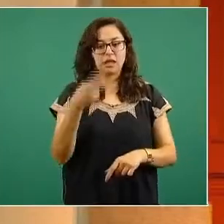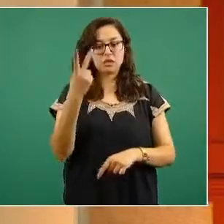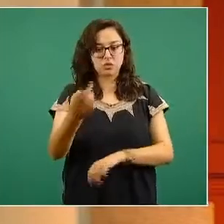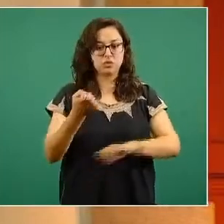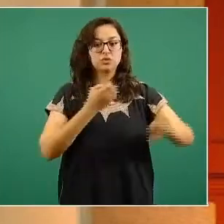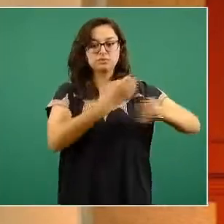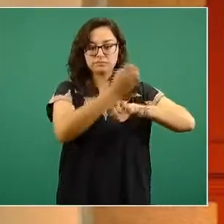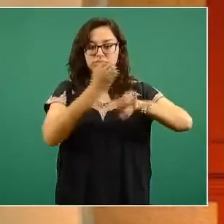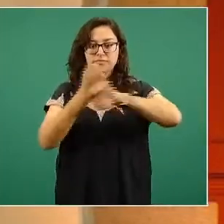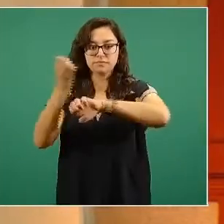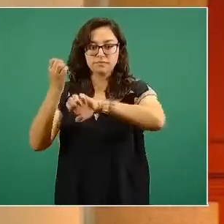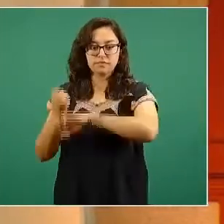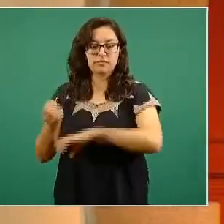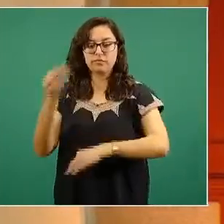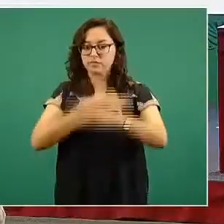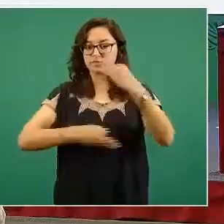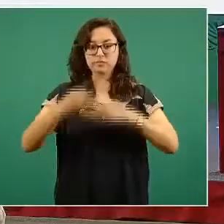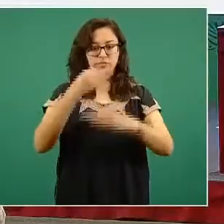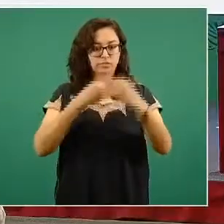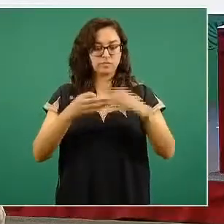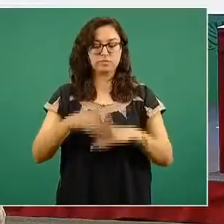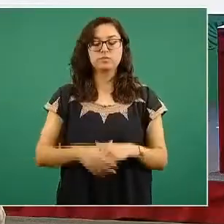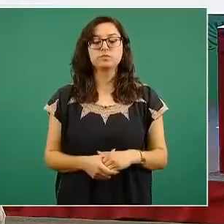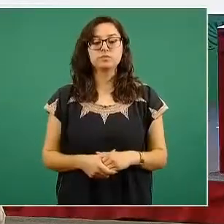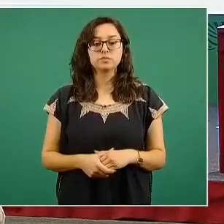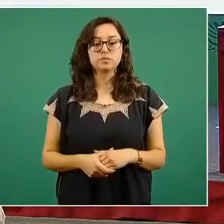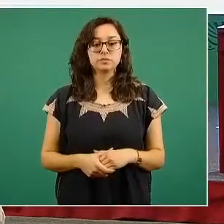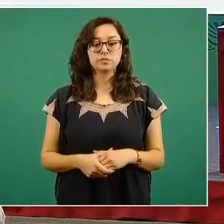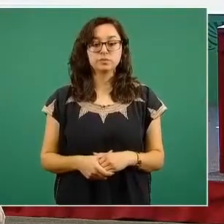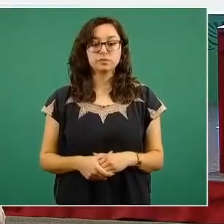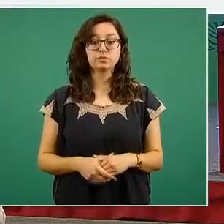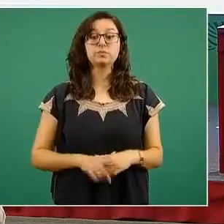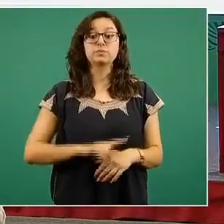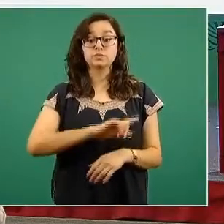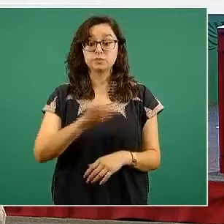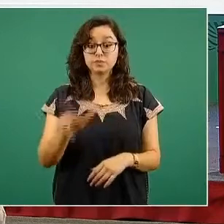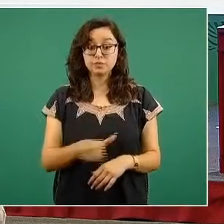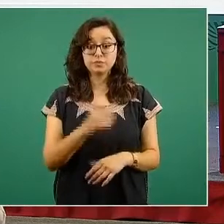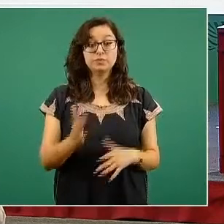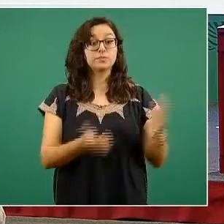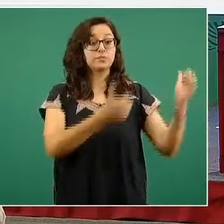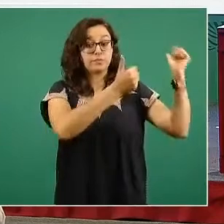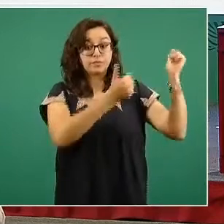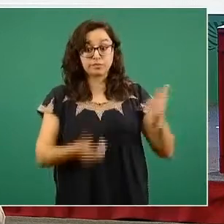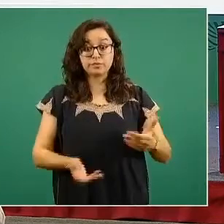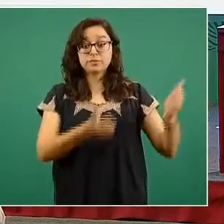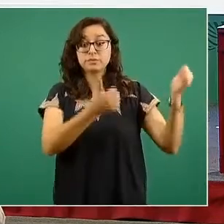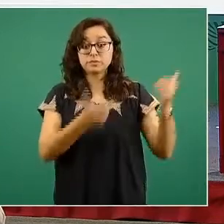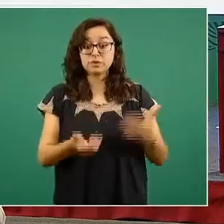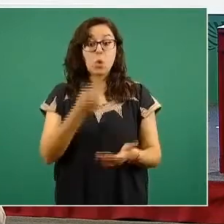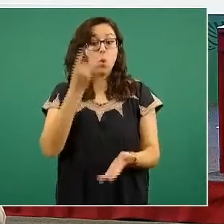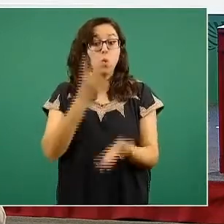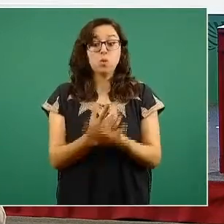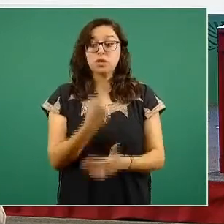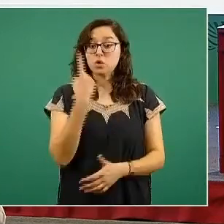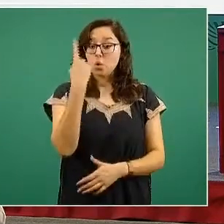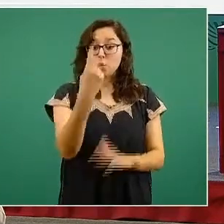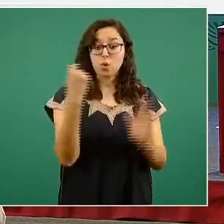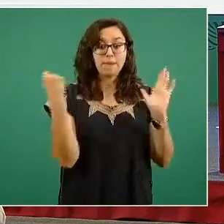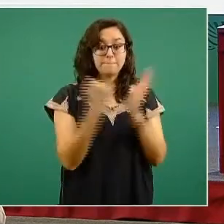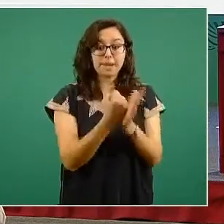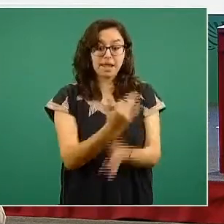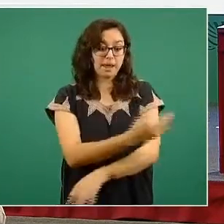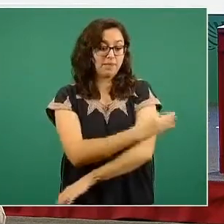las 32, todo el país. Y desde luego los siguientes embarques, por ahora solamente de la vacuna de